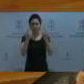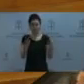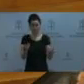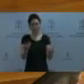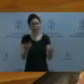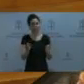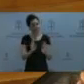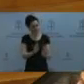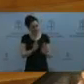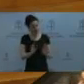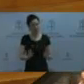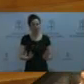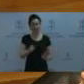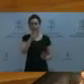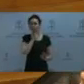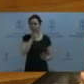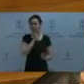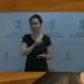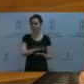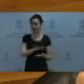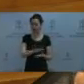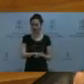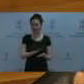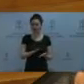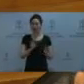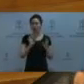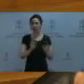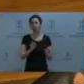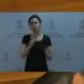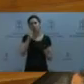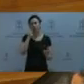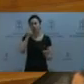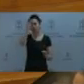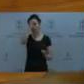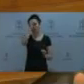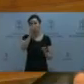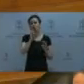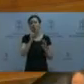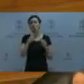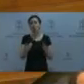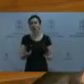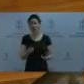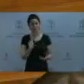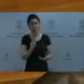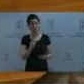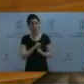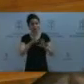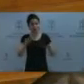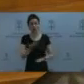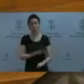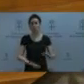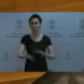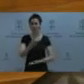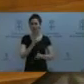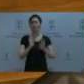otros asuntos cuáles son las posiciones, y nosotros ya tenemos clara la nuestra cooperar, pero defender lo que